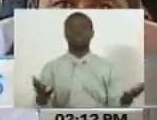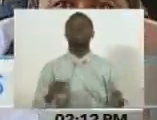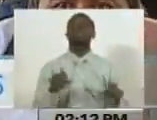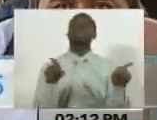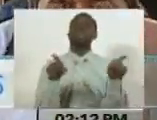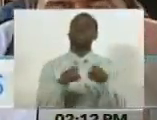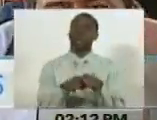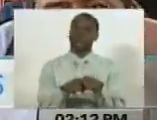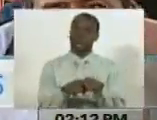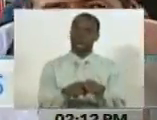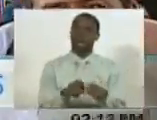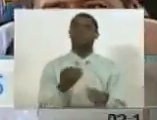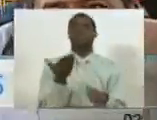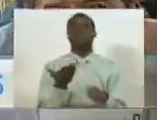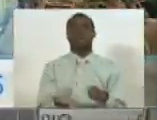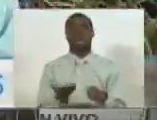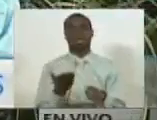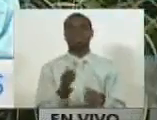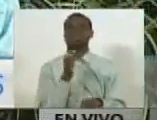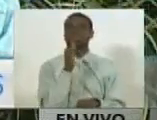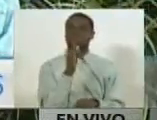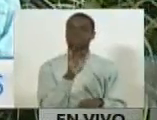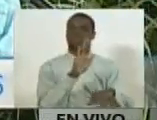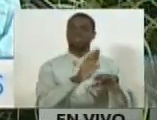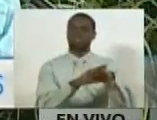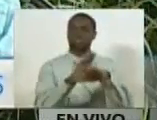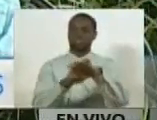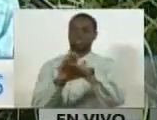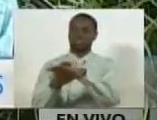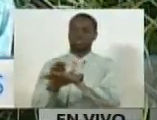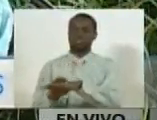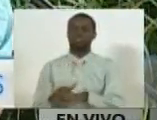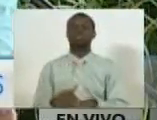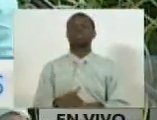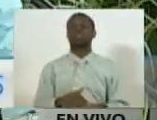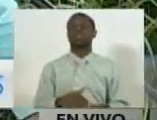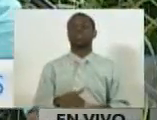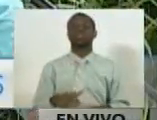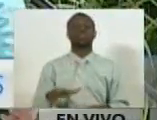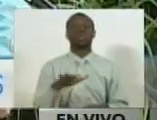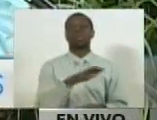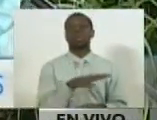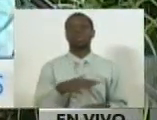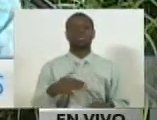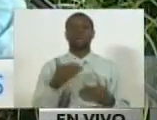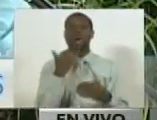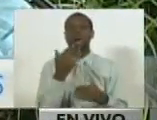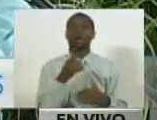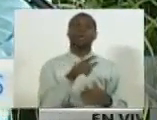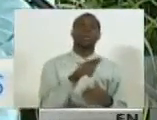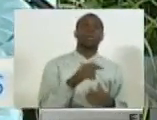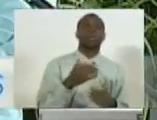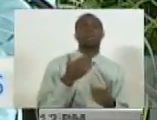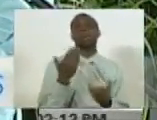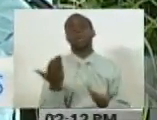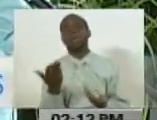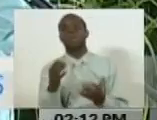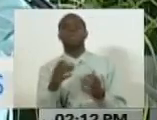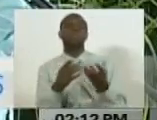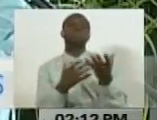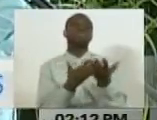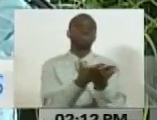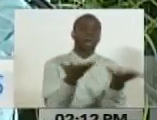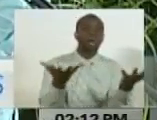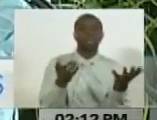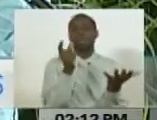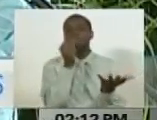Igualmente es muy importante todo esto, camaradas, compañeros, compañeras,